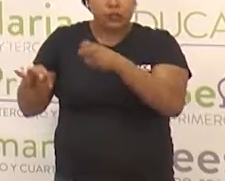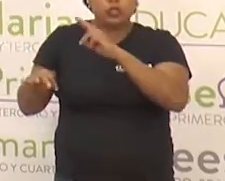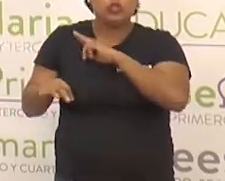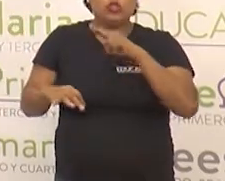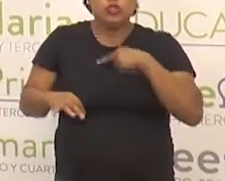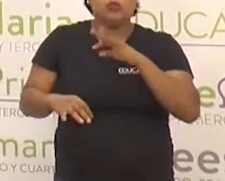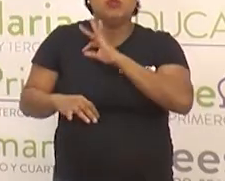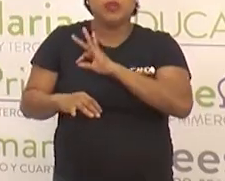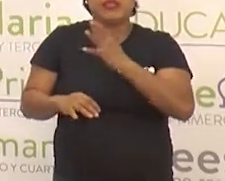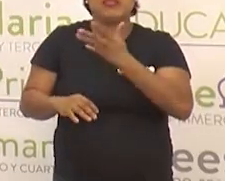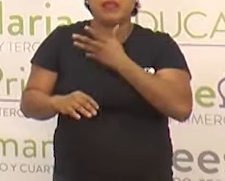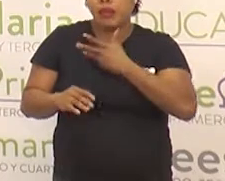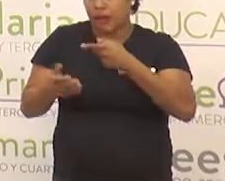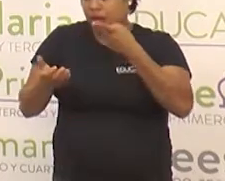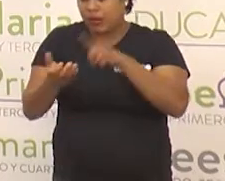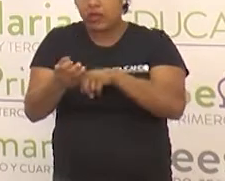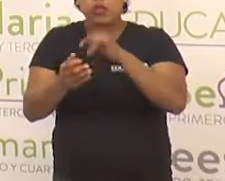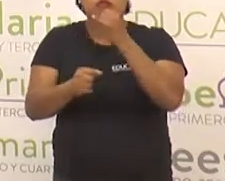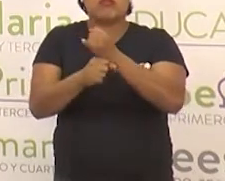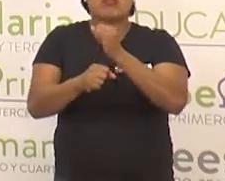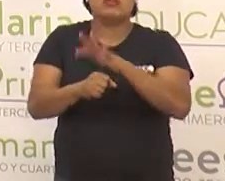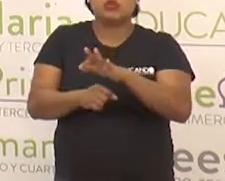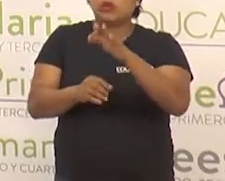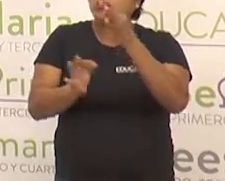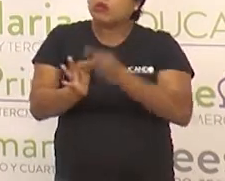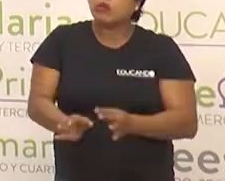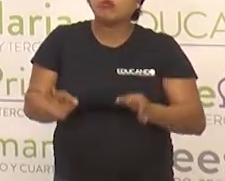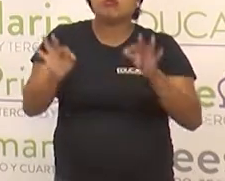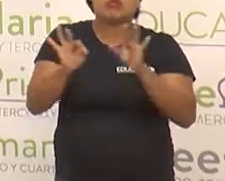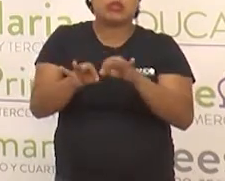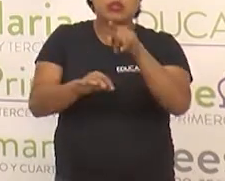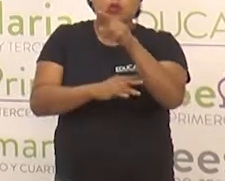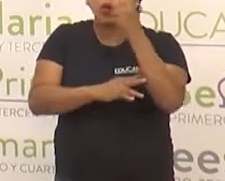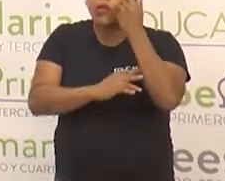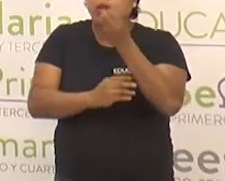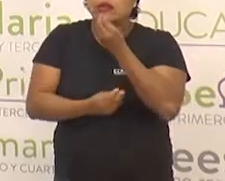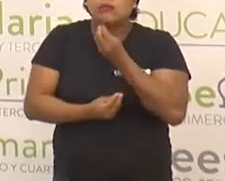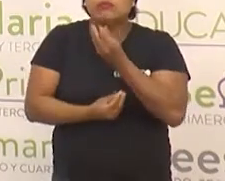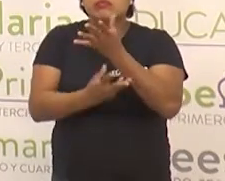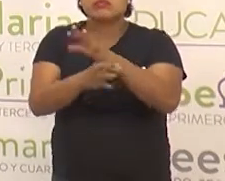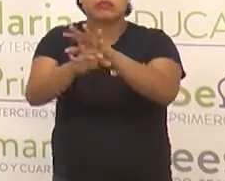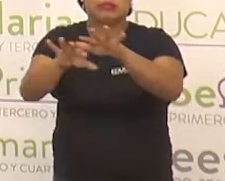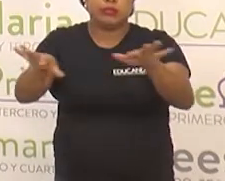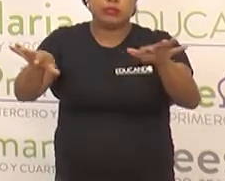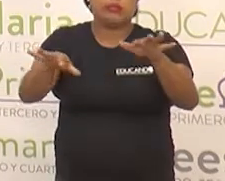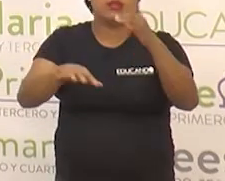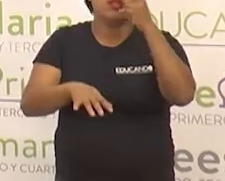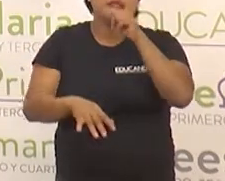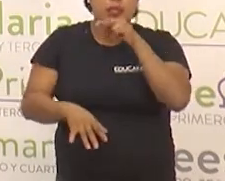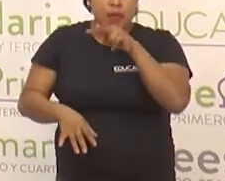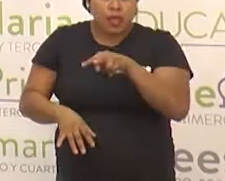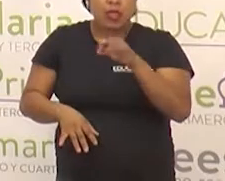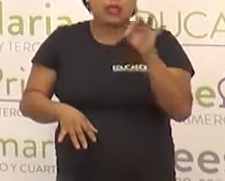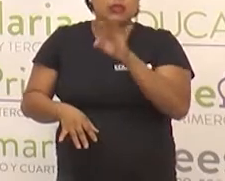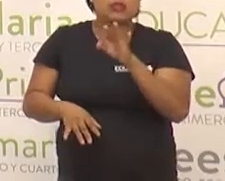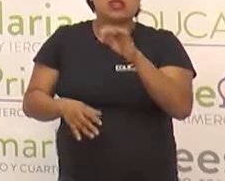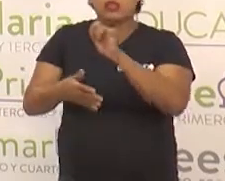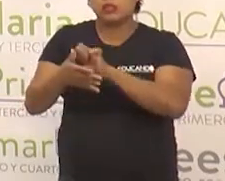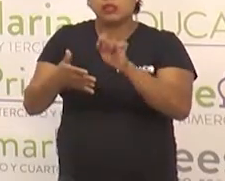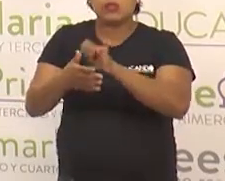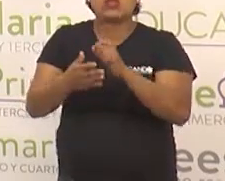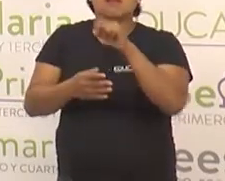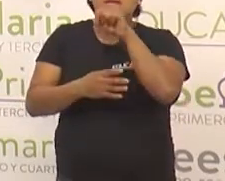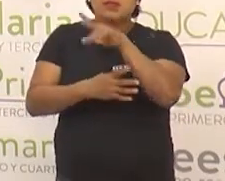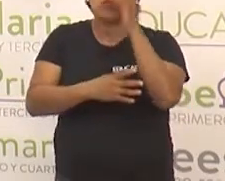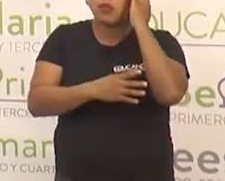las cuales pueden llevar información precisa de lo que tú quieres expresar y tal vez escribir